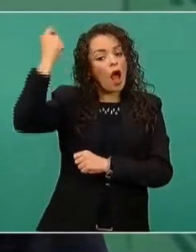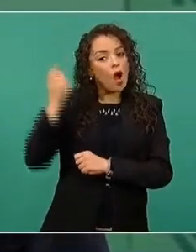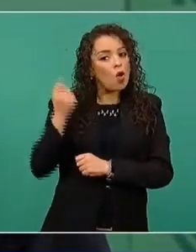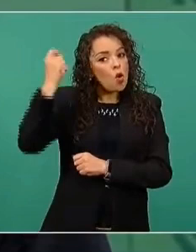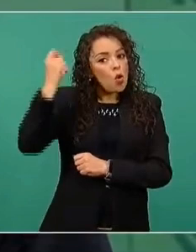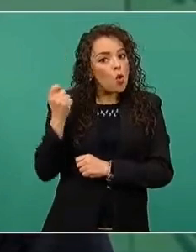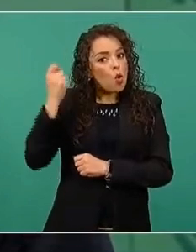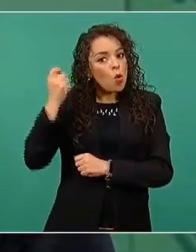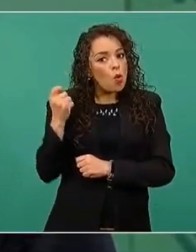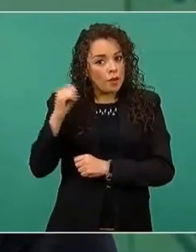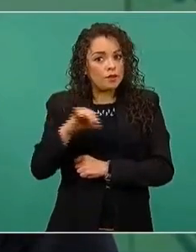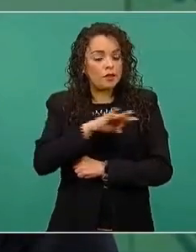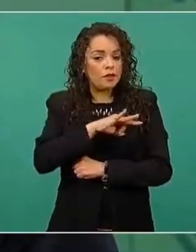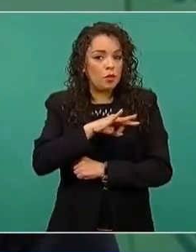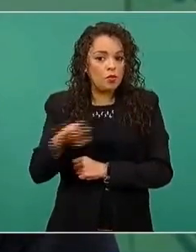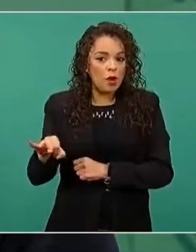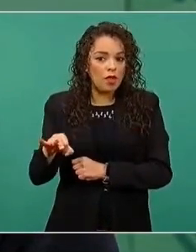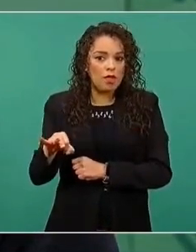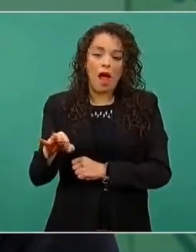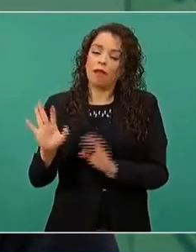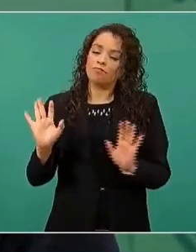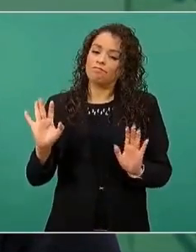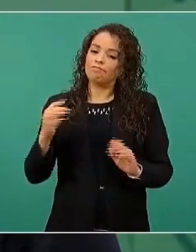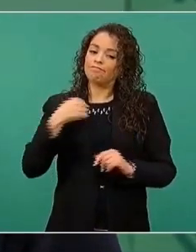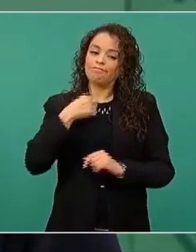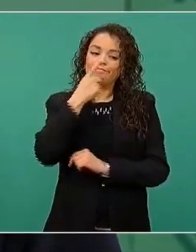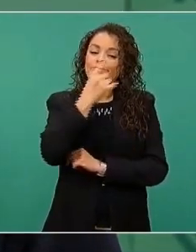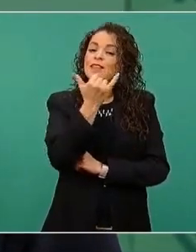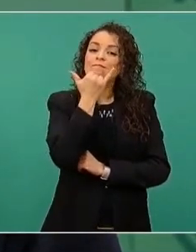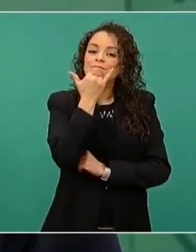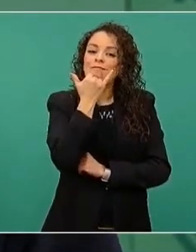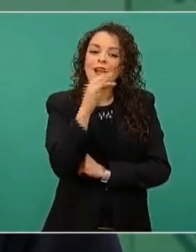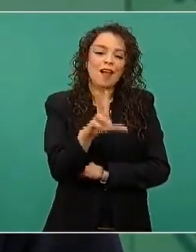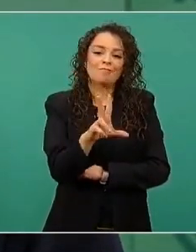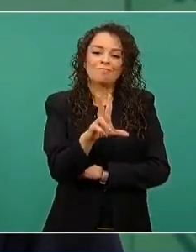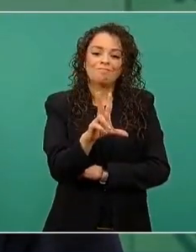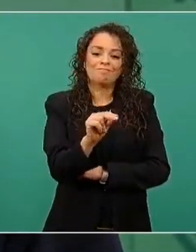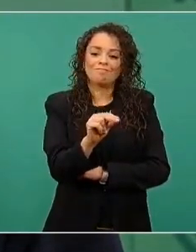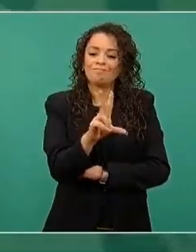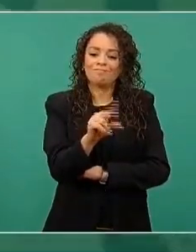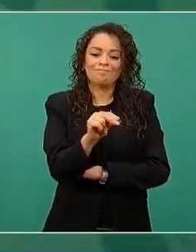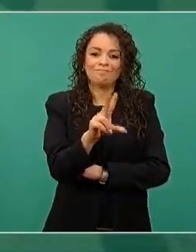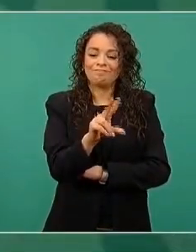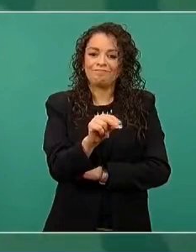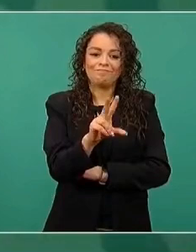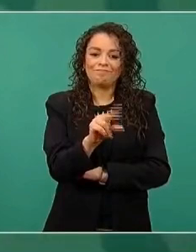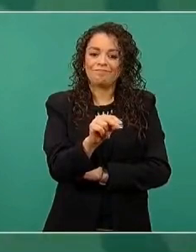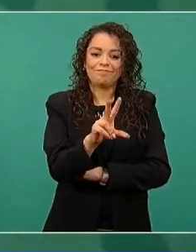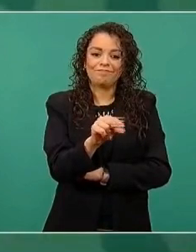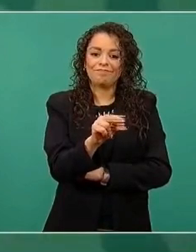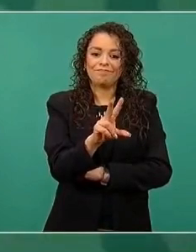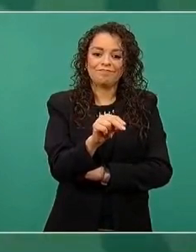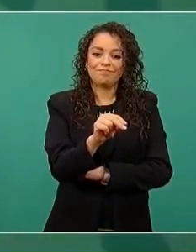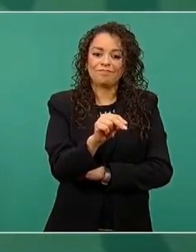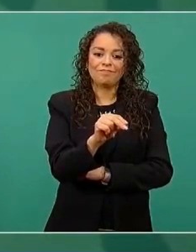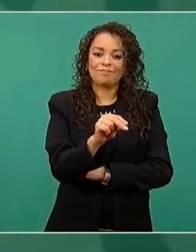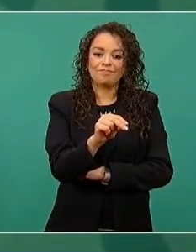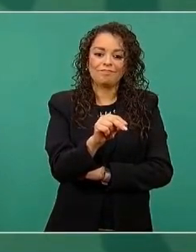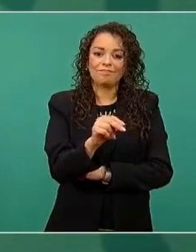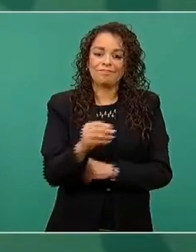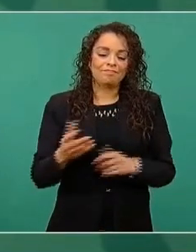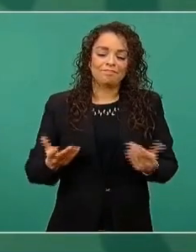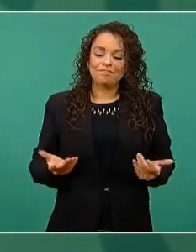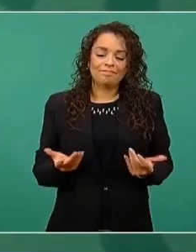y les dijimos no, ya no puedo decirlo de otra forma,